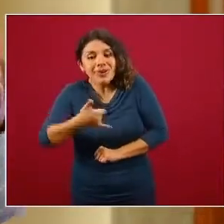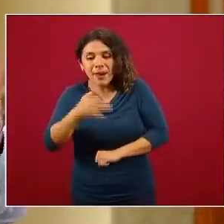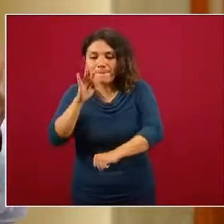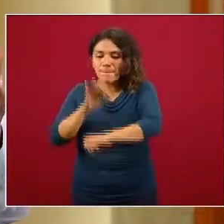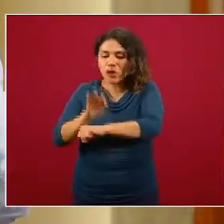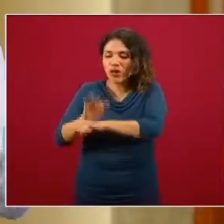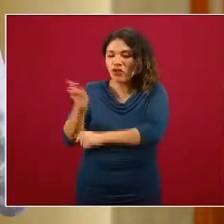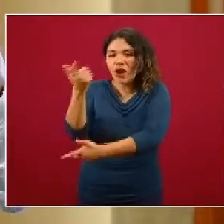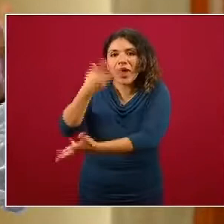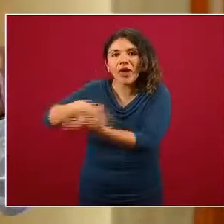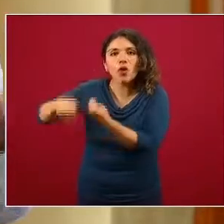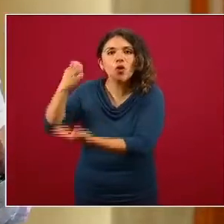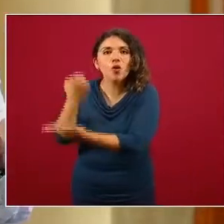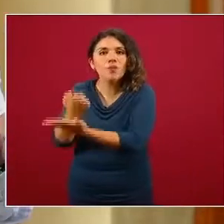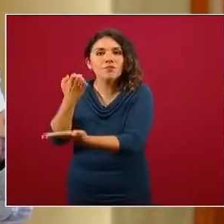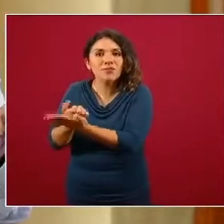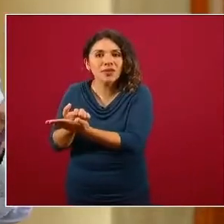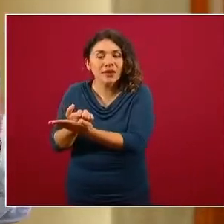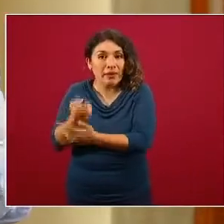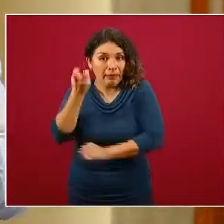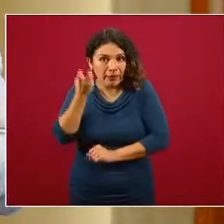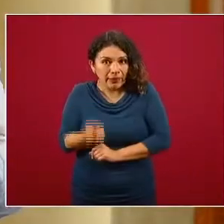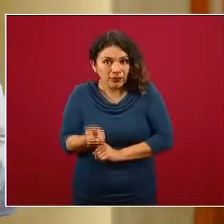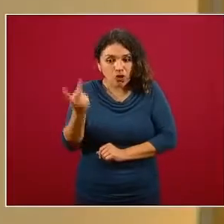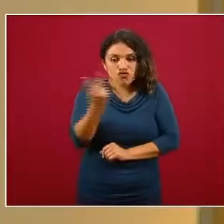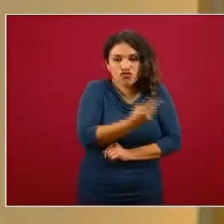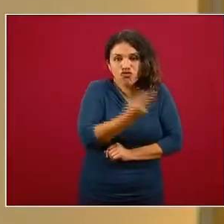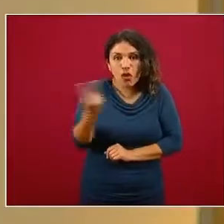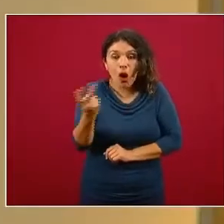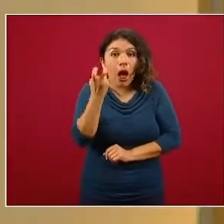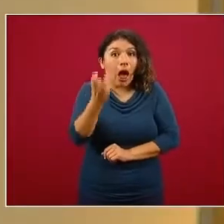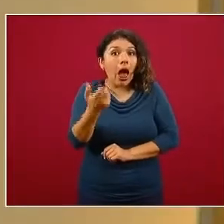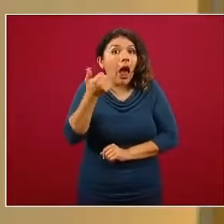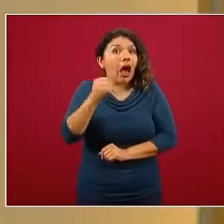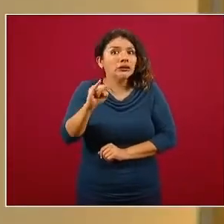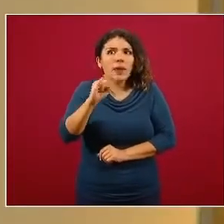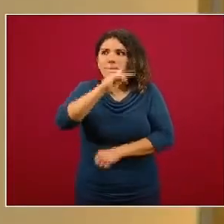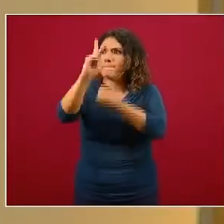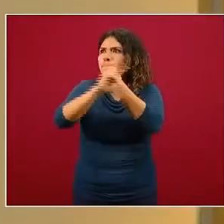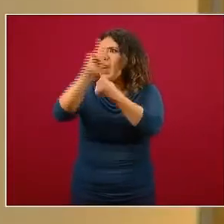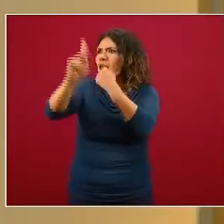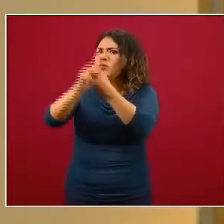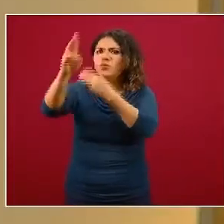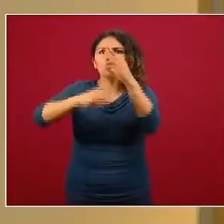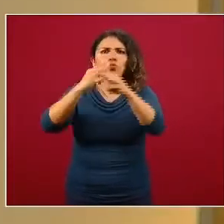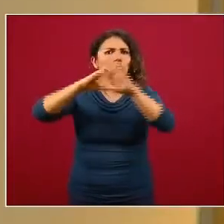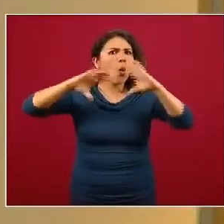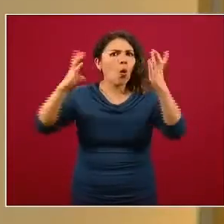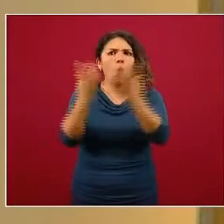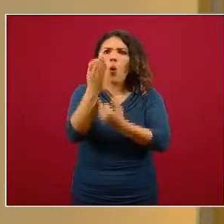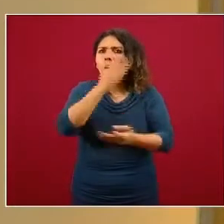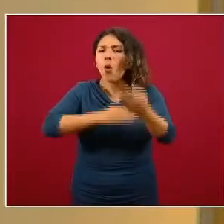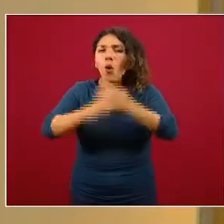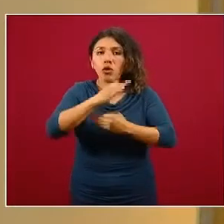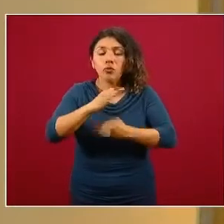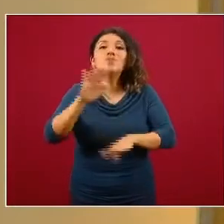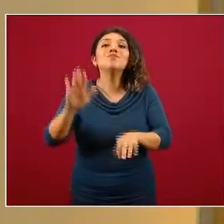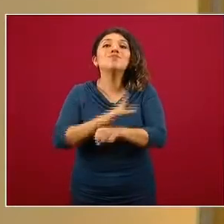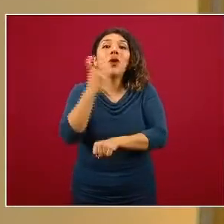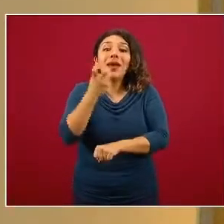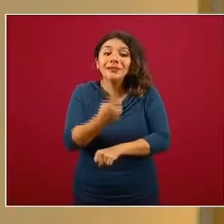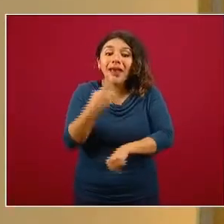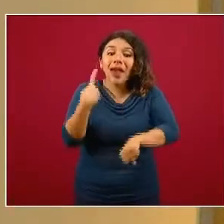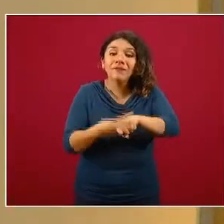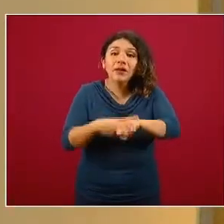de la economía, la reactivación económica. Esto es una tendencia que tienen todos los países del mundo, porque la epidemia va a